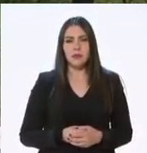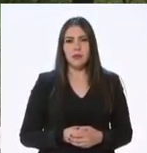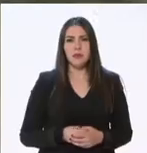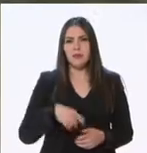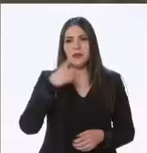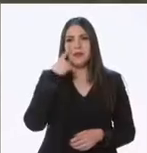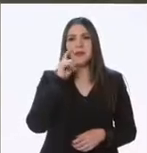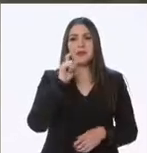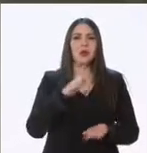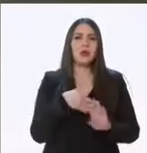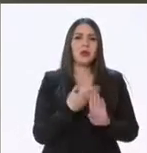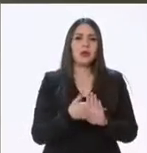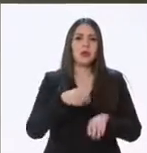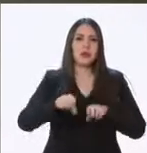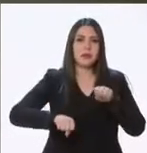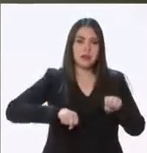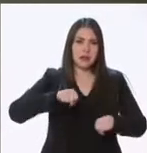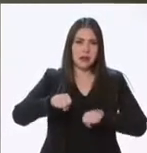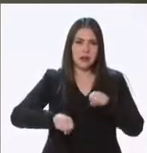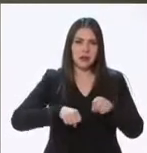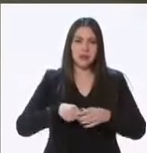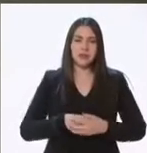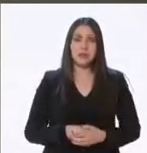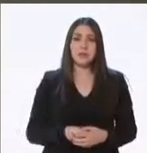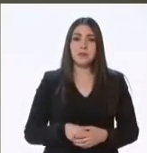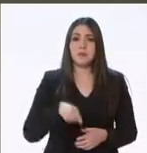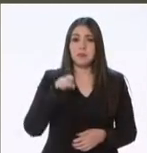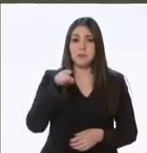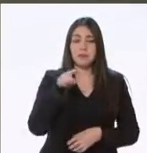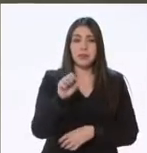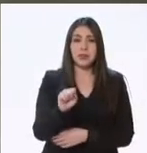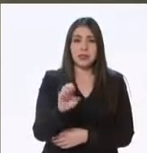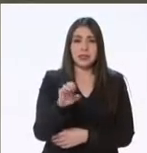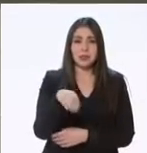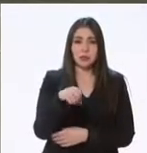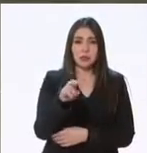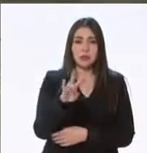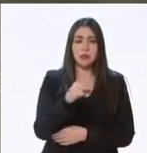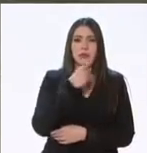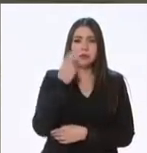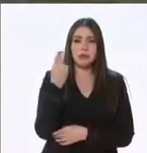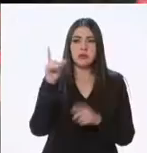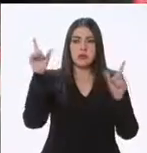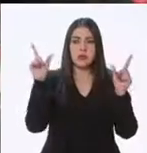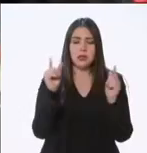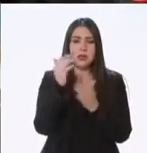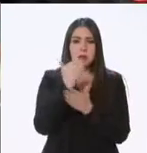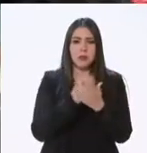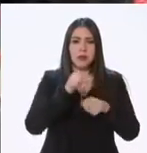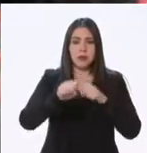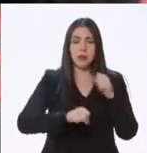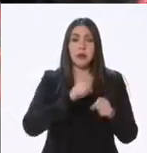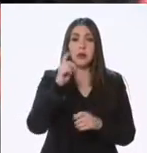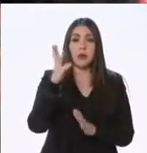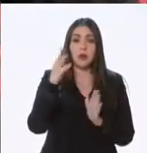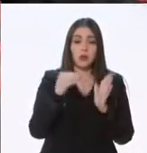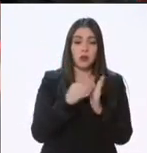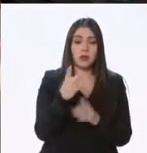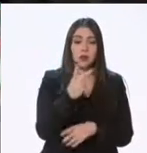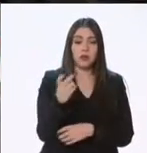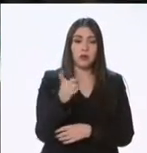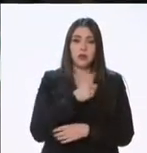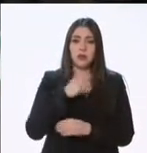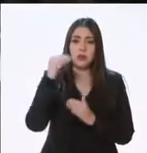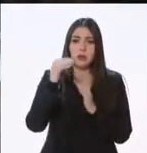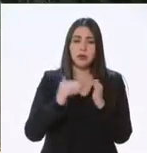las bicicletas. Por su parte, la CEMOVI determinó disminuir el número de bicicletas en operación, pasando de 4,200 a